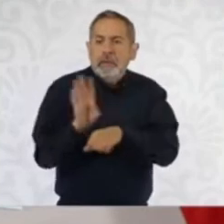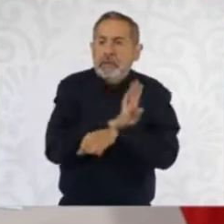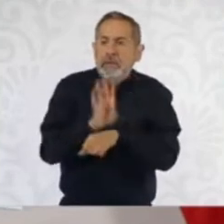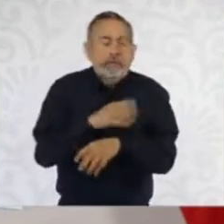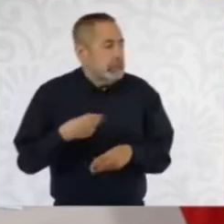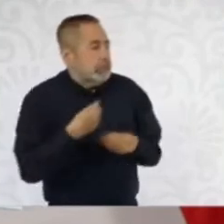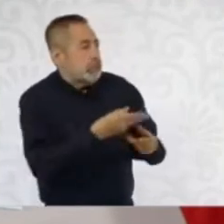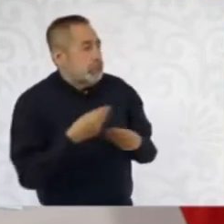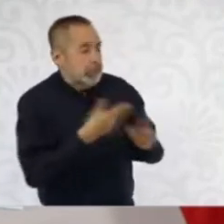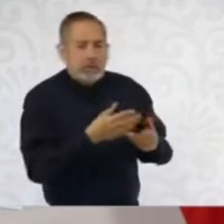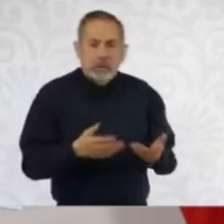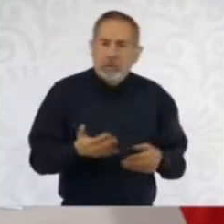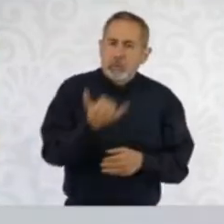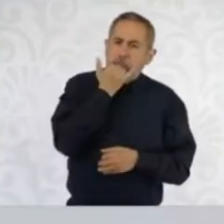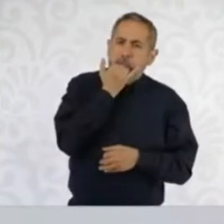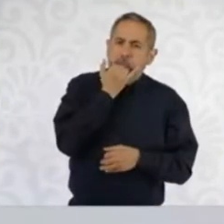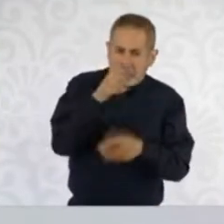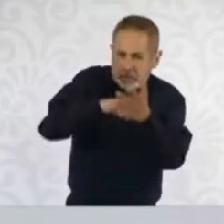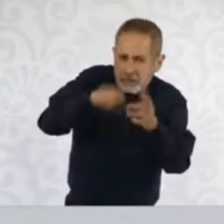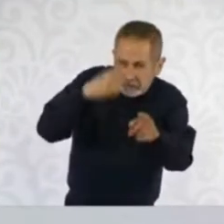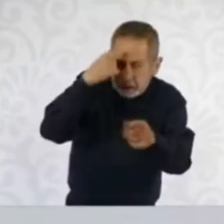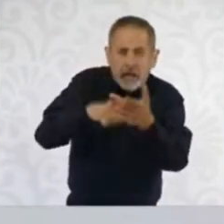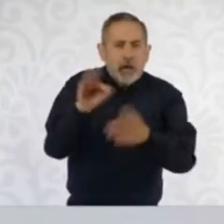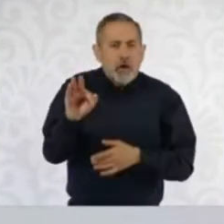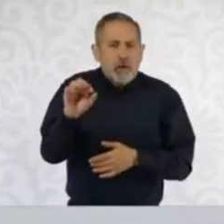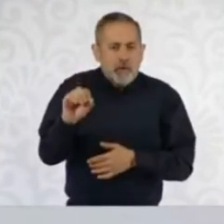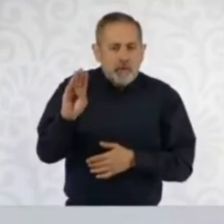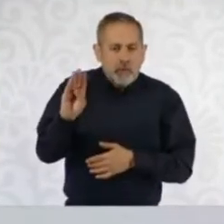Uno de los mayores ejemplos, pues es el FOBAPROA.